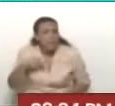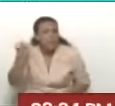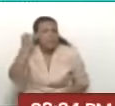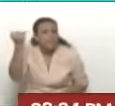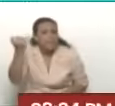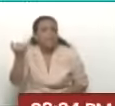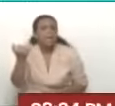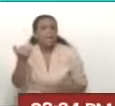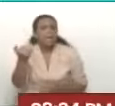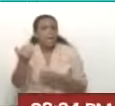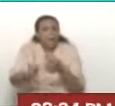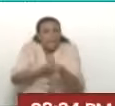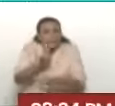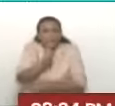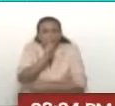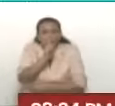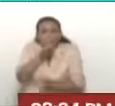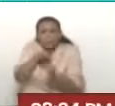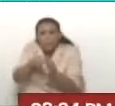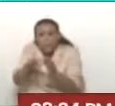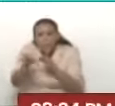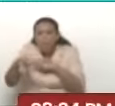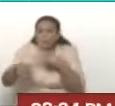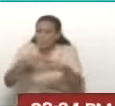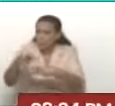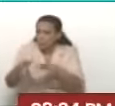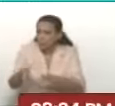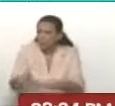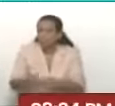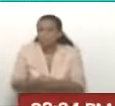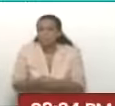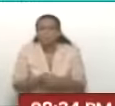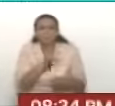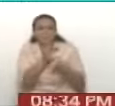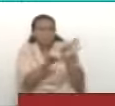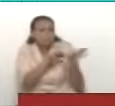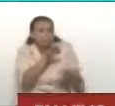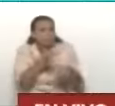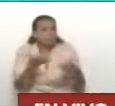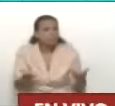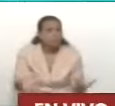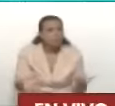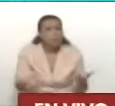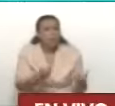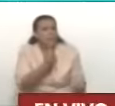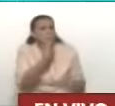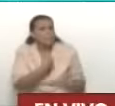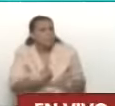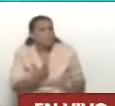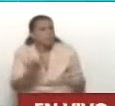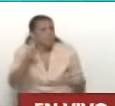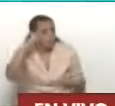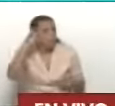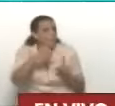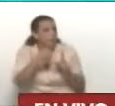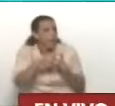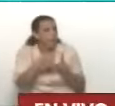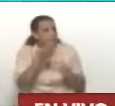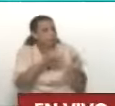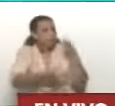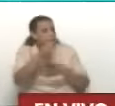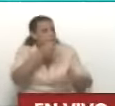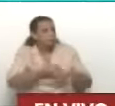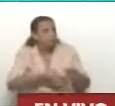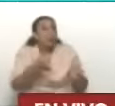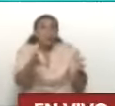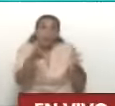estábamos allá haciendo desde el punto de vista de la producción. Y él me dijo, me acuerdo estas palabras que me dijo,